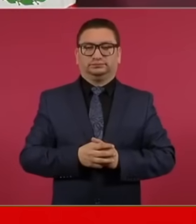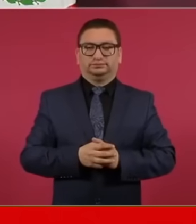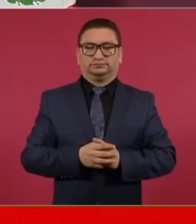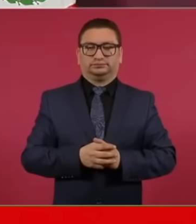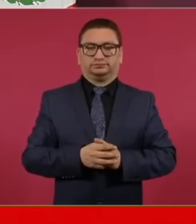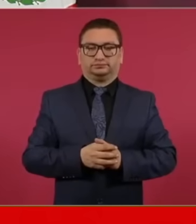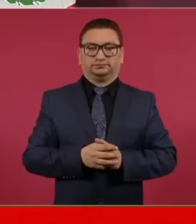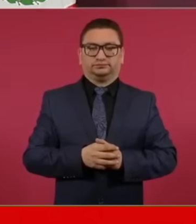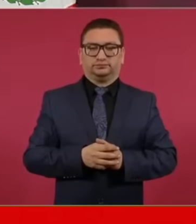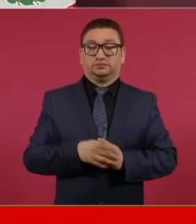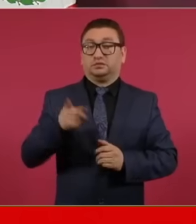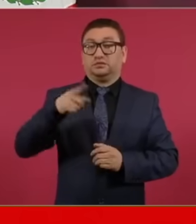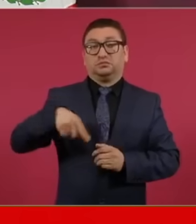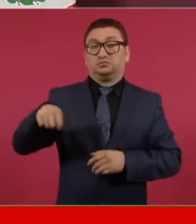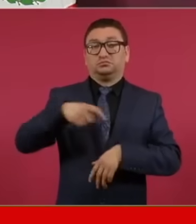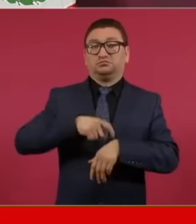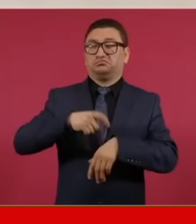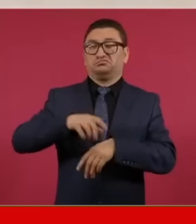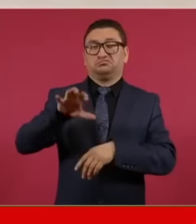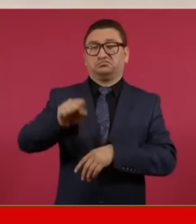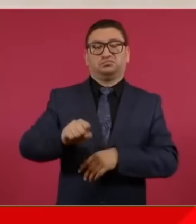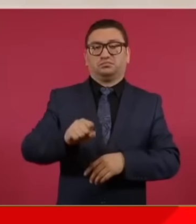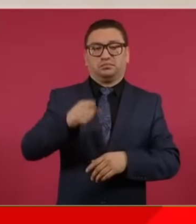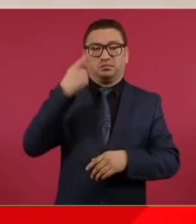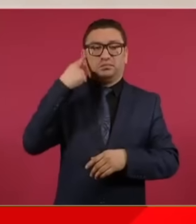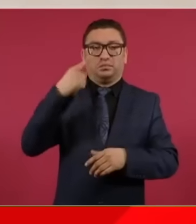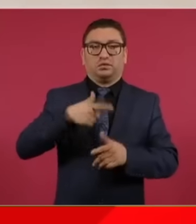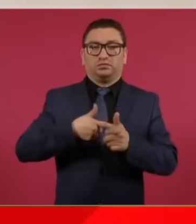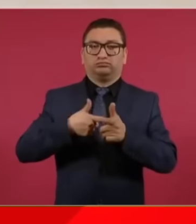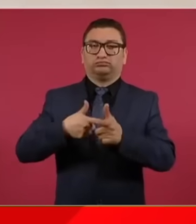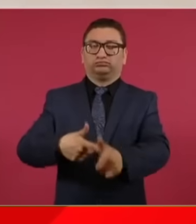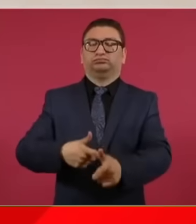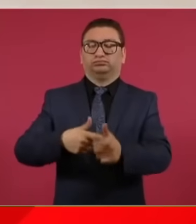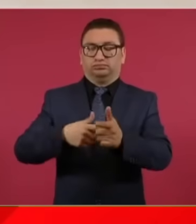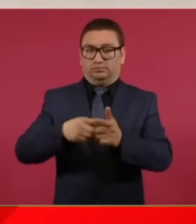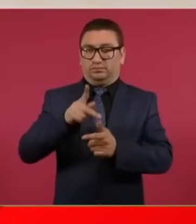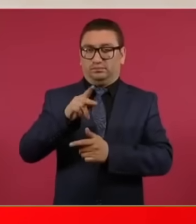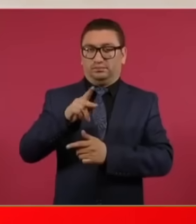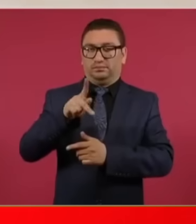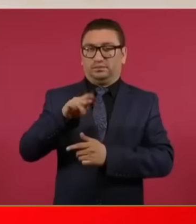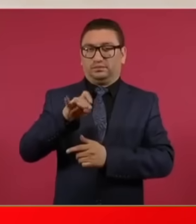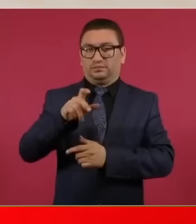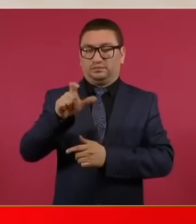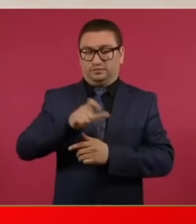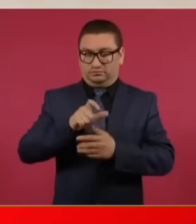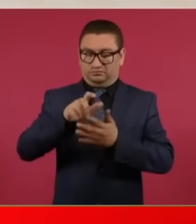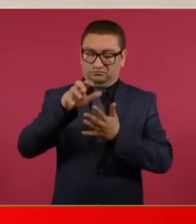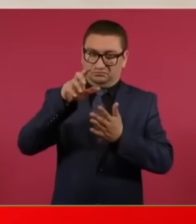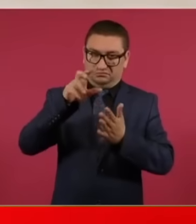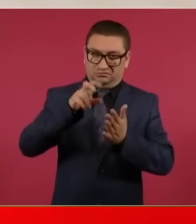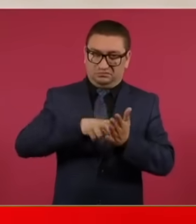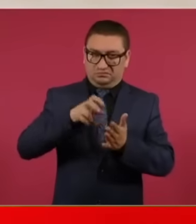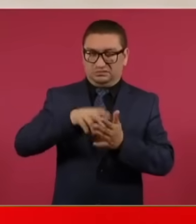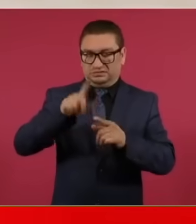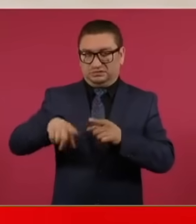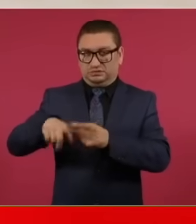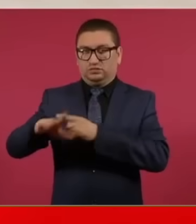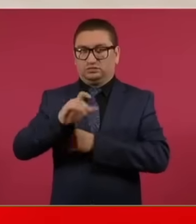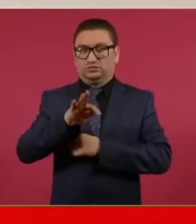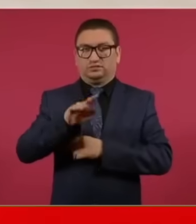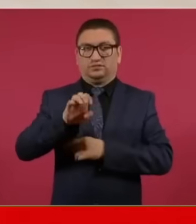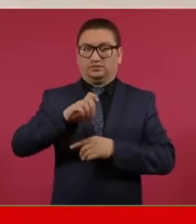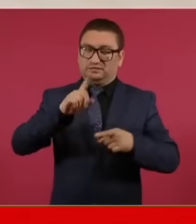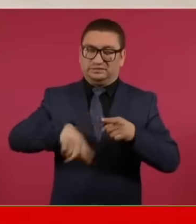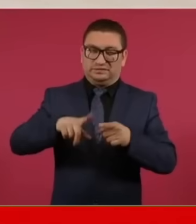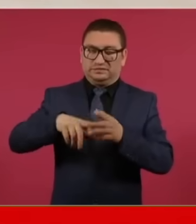y no les dio tiempo de seguir destruyendo a Pemex y a la Comisión Federal de